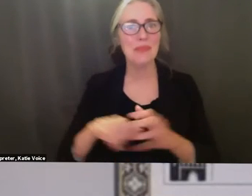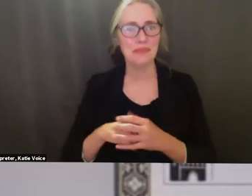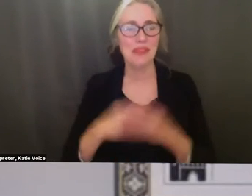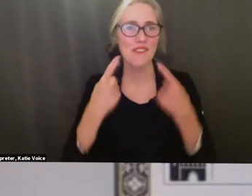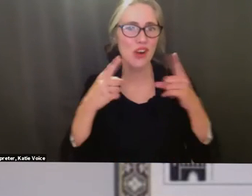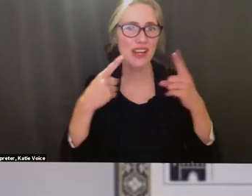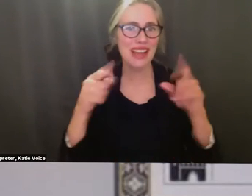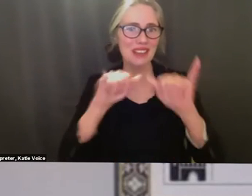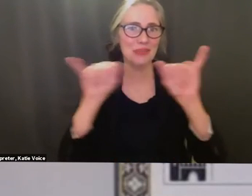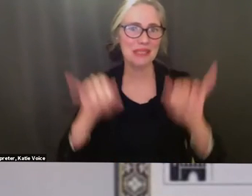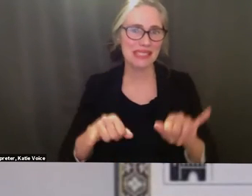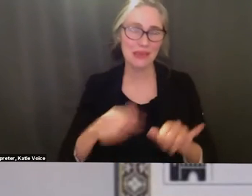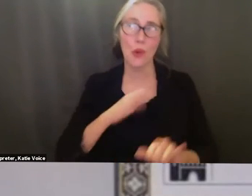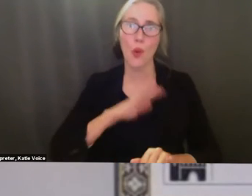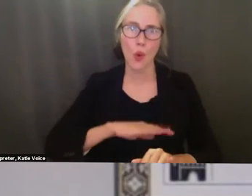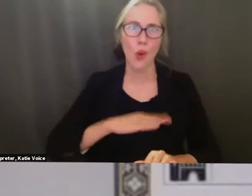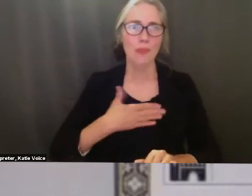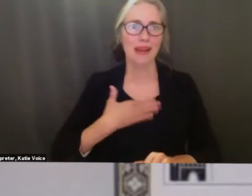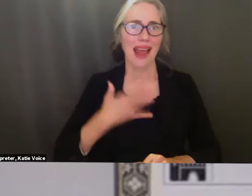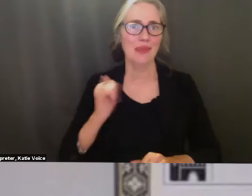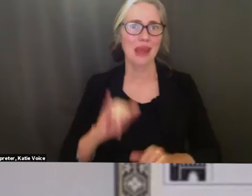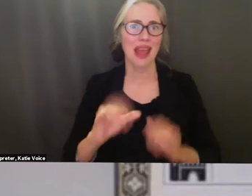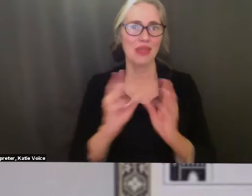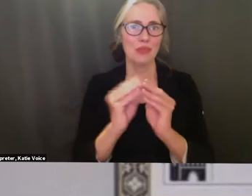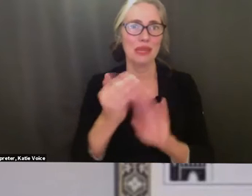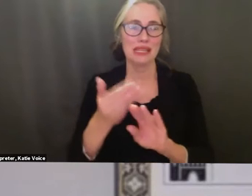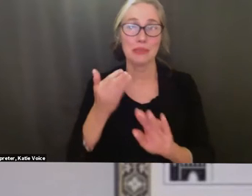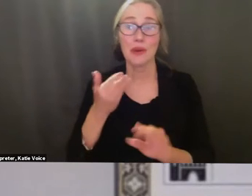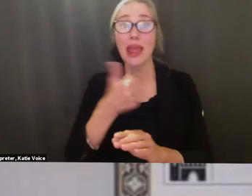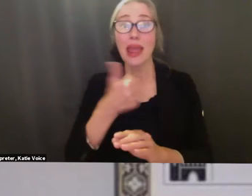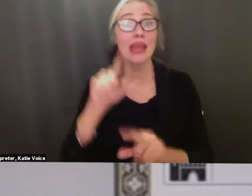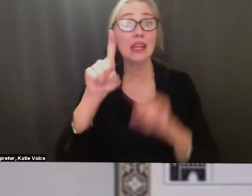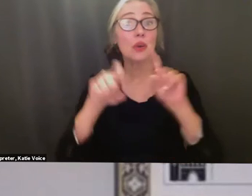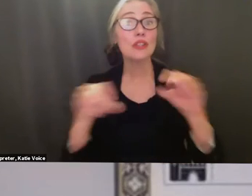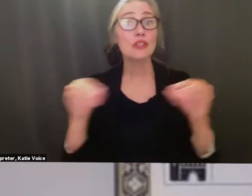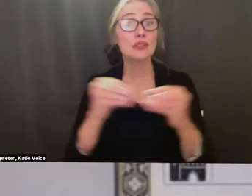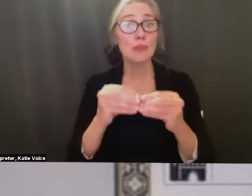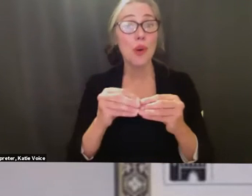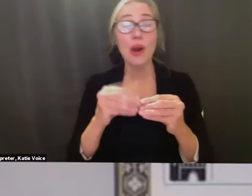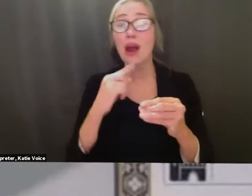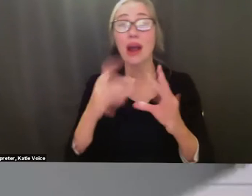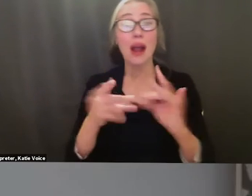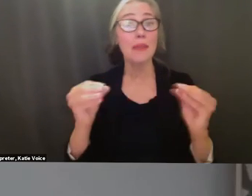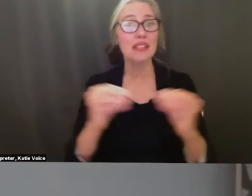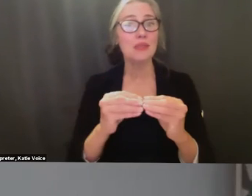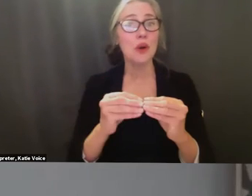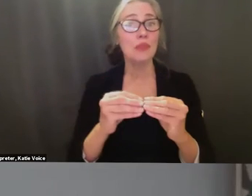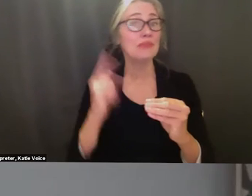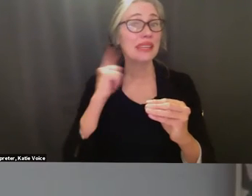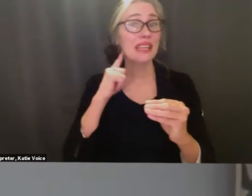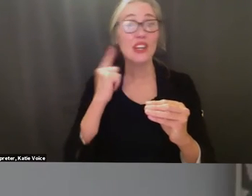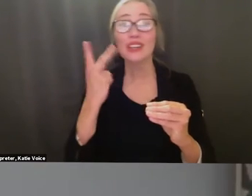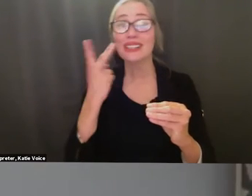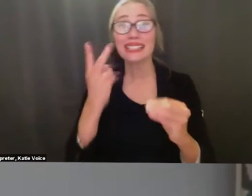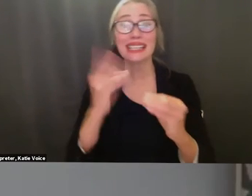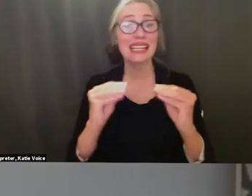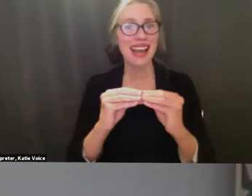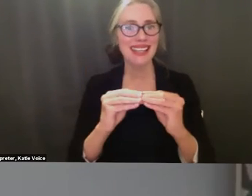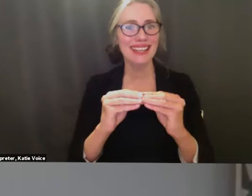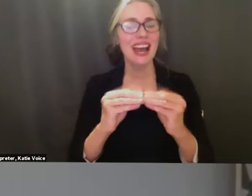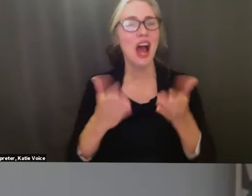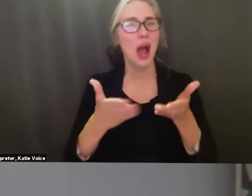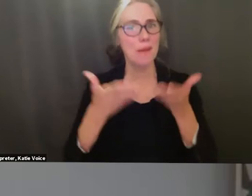hemos tenido esa información. ¿Algún otro comentario o pregunta? Si no hay algún otro, entonces me